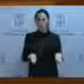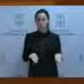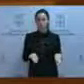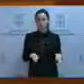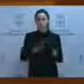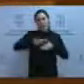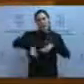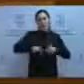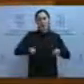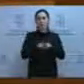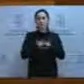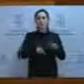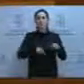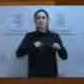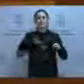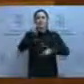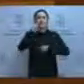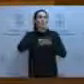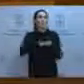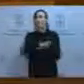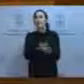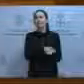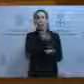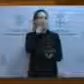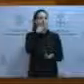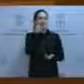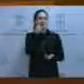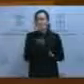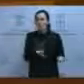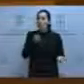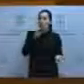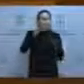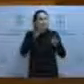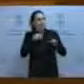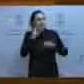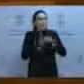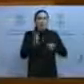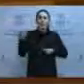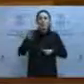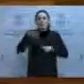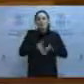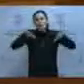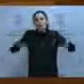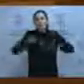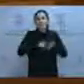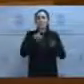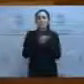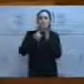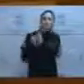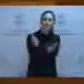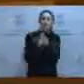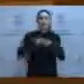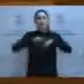dar la parpayuela, aparte de hablar de que hay que hacer un gran plan transversal